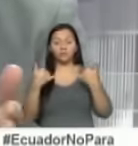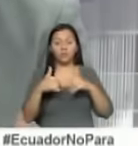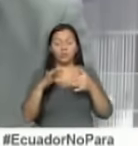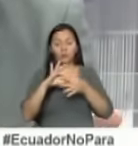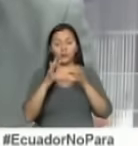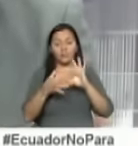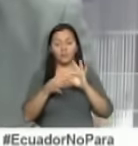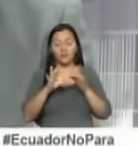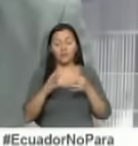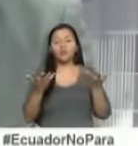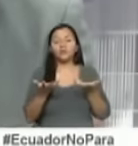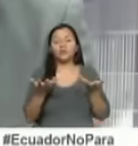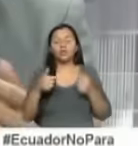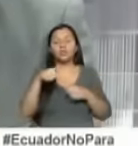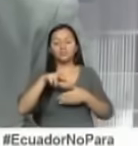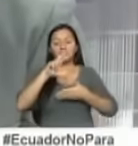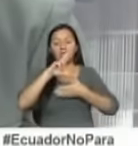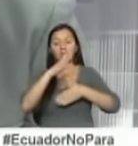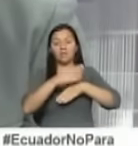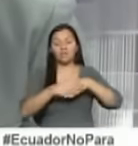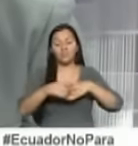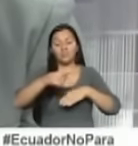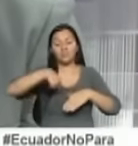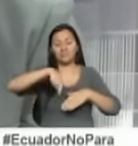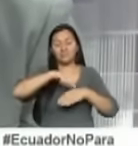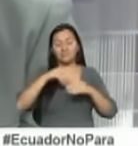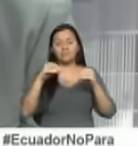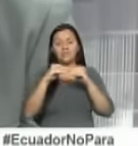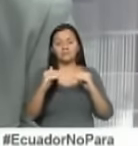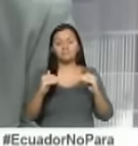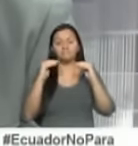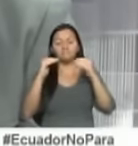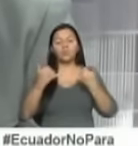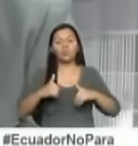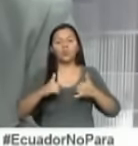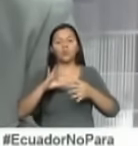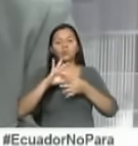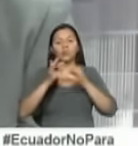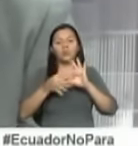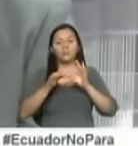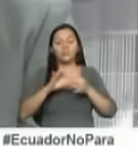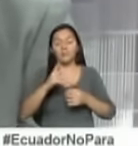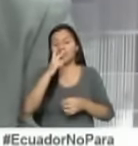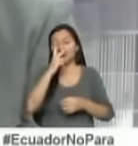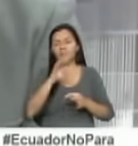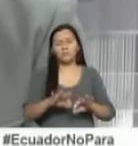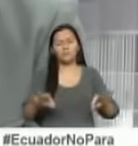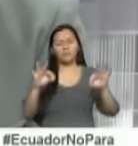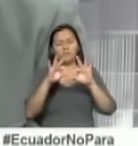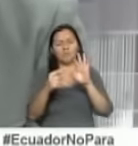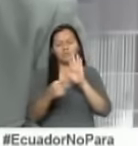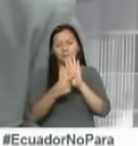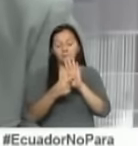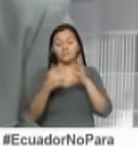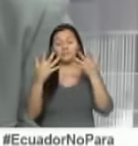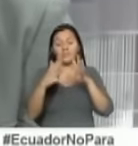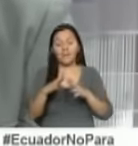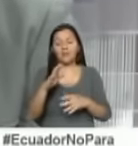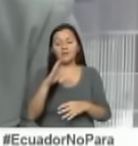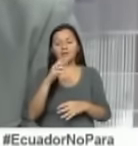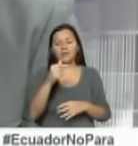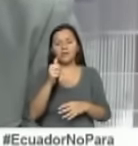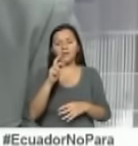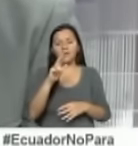estar ubicados dentro de los mejores latinoamericanos en esta instancia de Juegos Olímpicos, que eso también es importante. Hablar de Estefanía